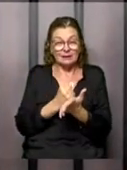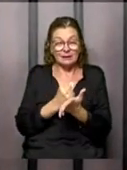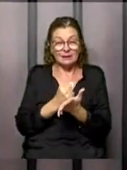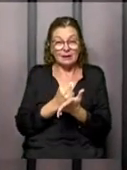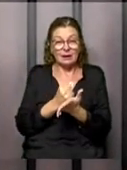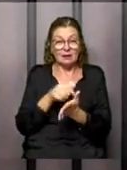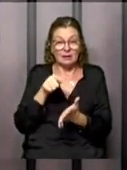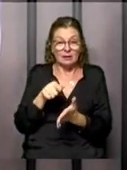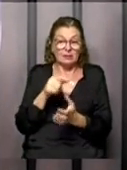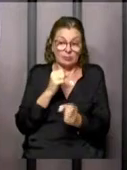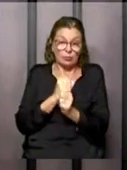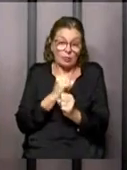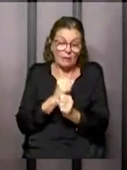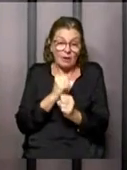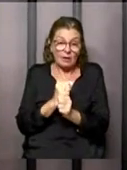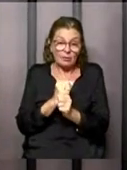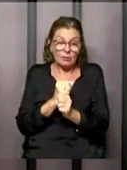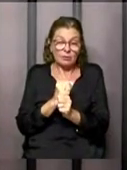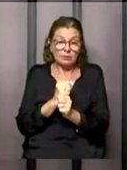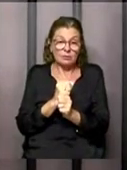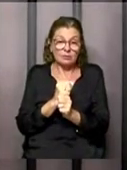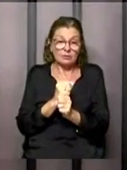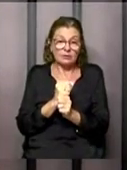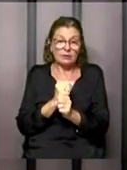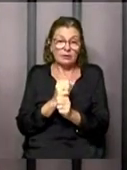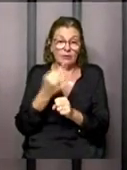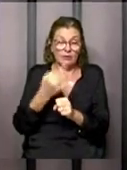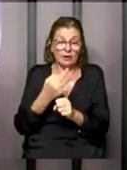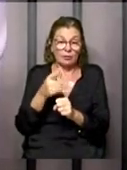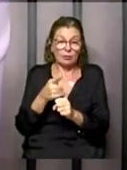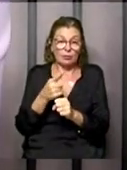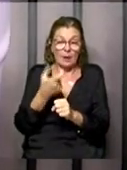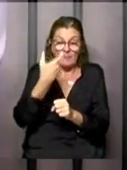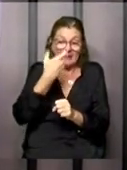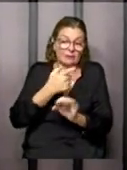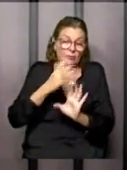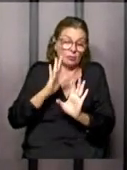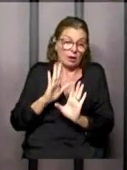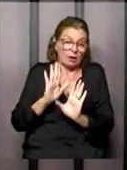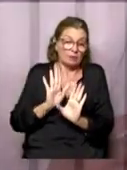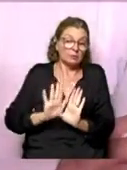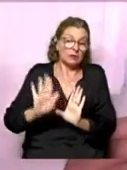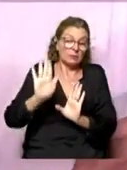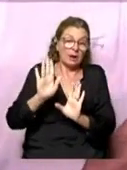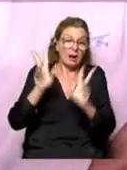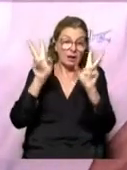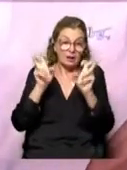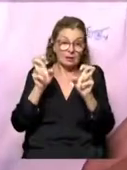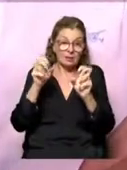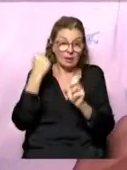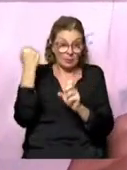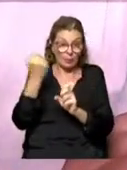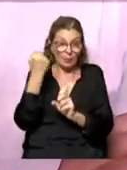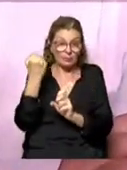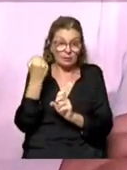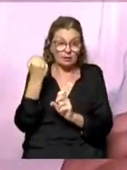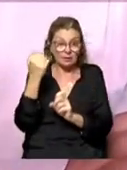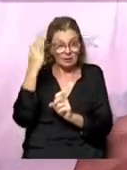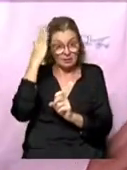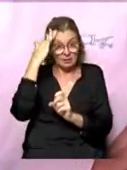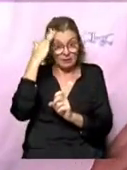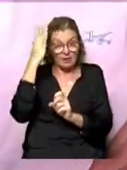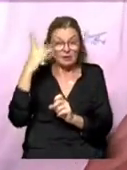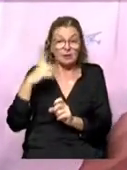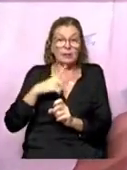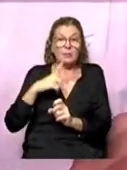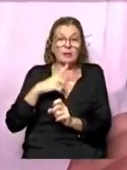actividad, si bien, repito, no es un tema jurídico, es un tema muy personal, es importante para ella en todo caso saber que se esperan